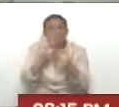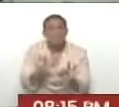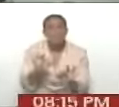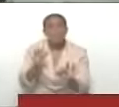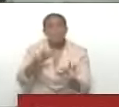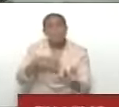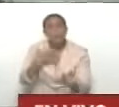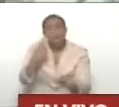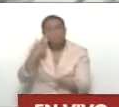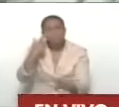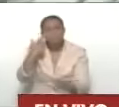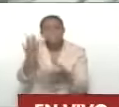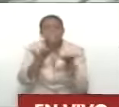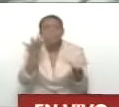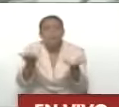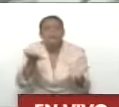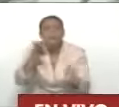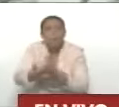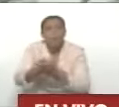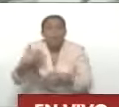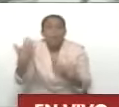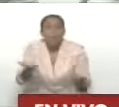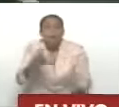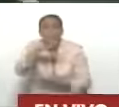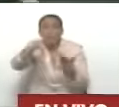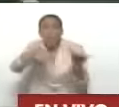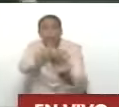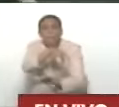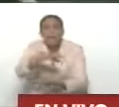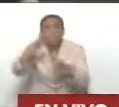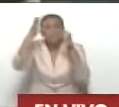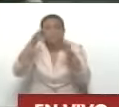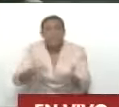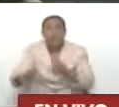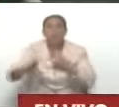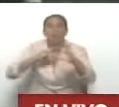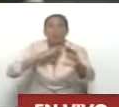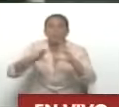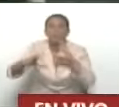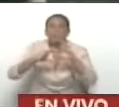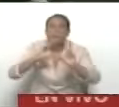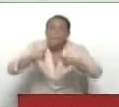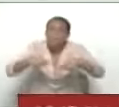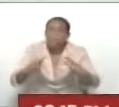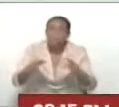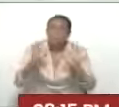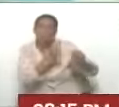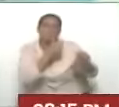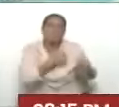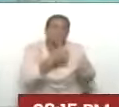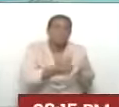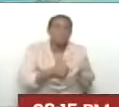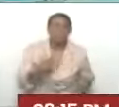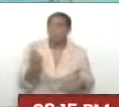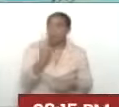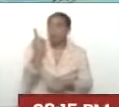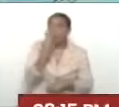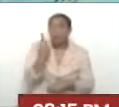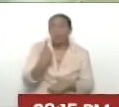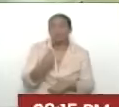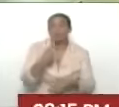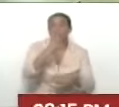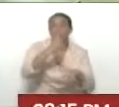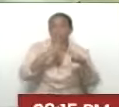el fluido para nosotros garantizar a nuestro pueblo la reactivación de nuestro complejo